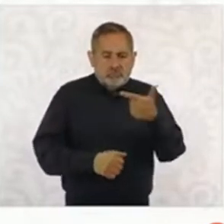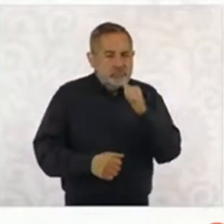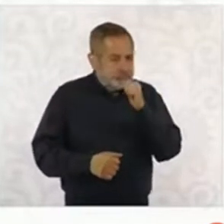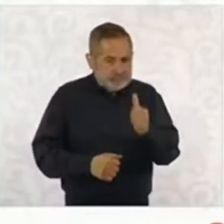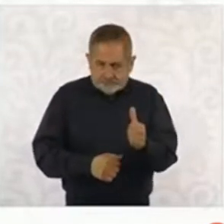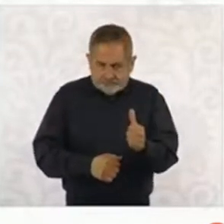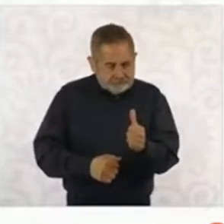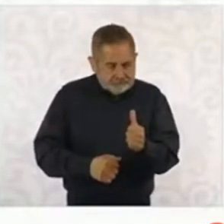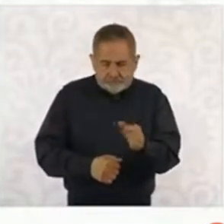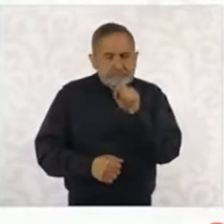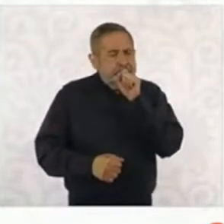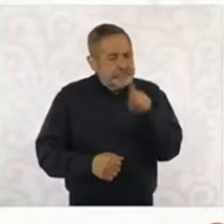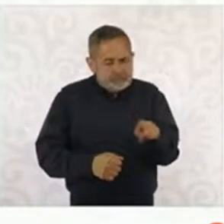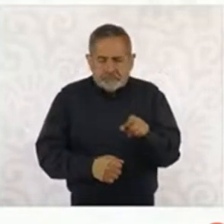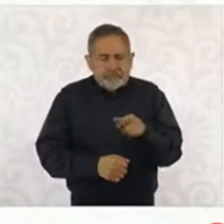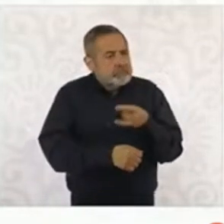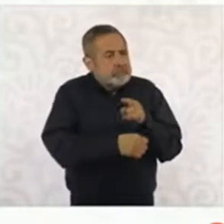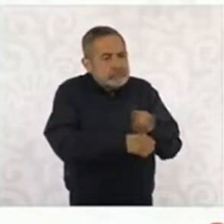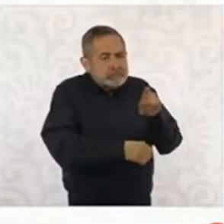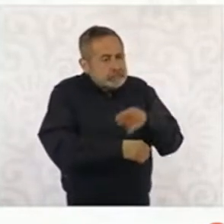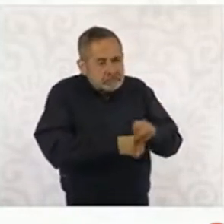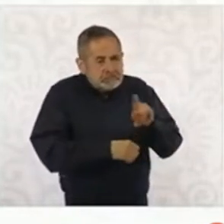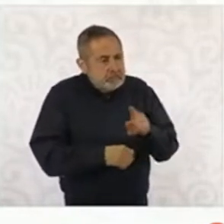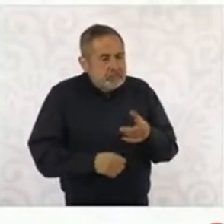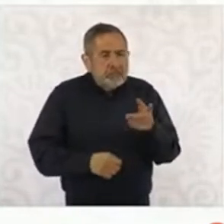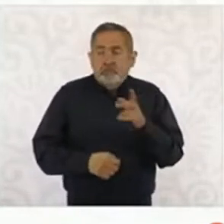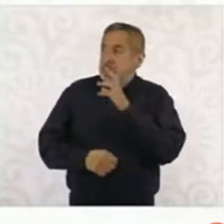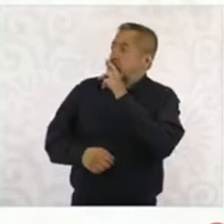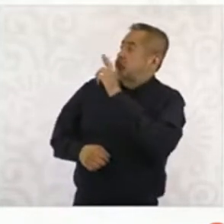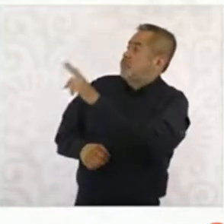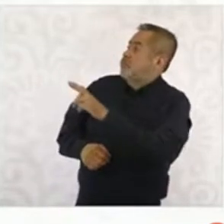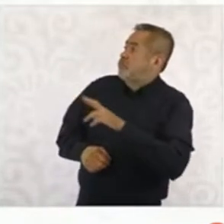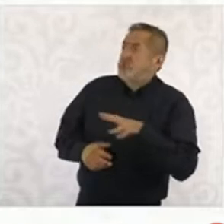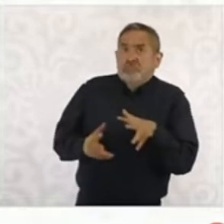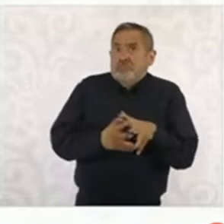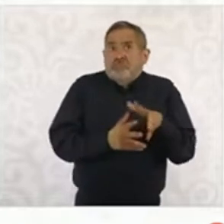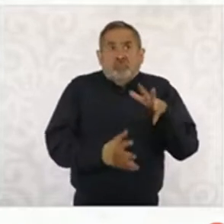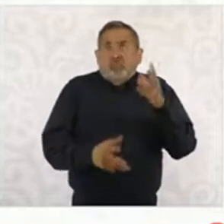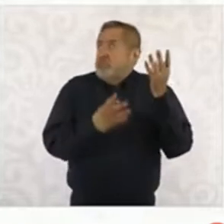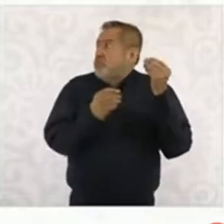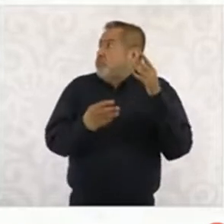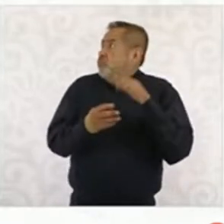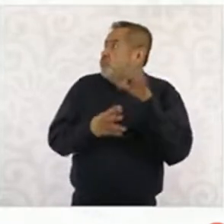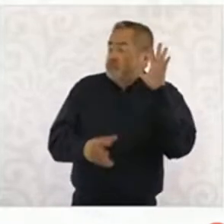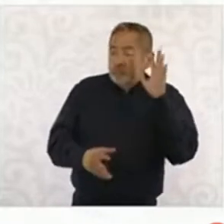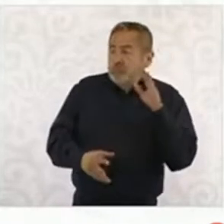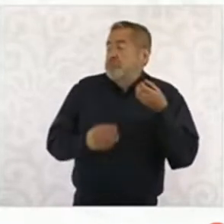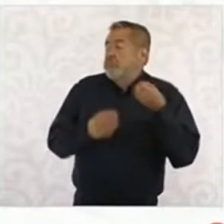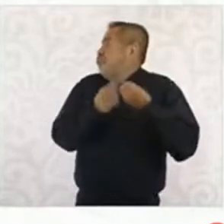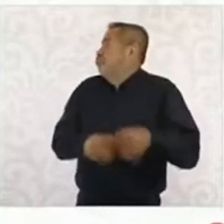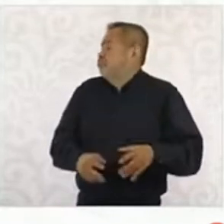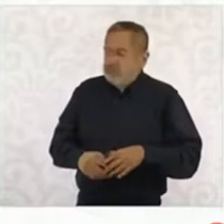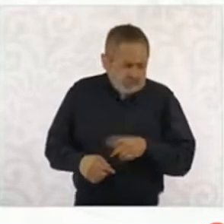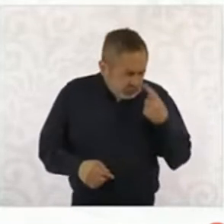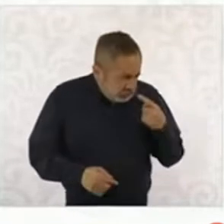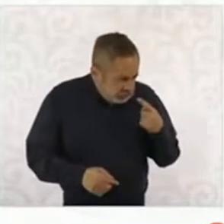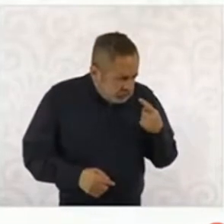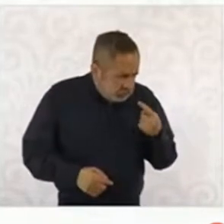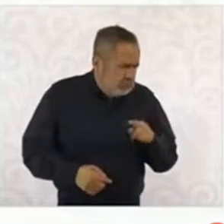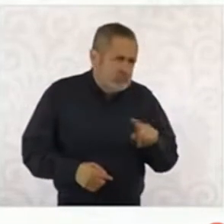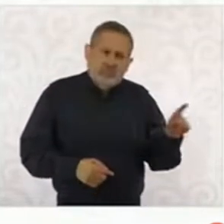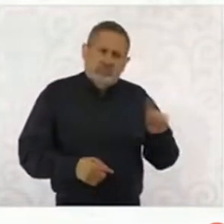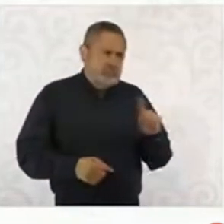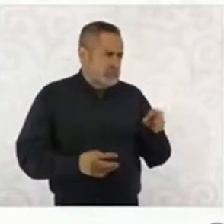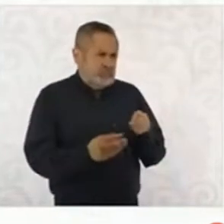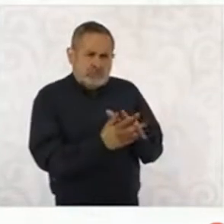También es una irregularidad fiscal reportar pérdidas más grandes de las que tuviste en realidad como empresa.